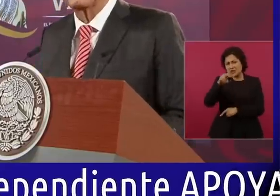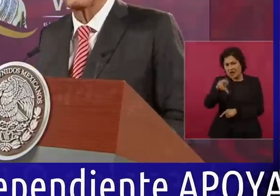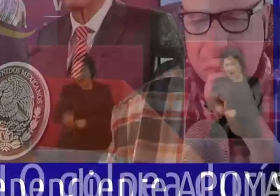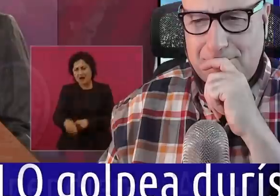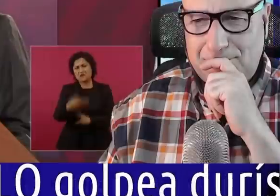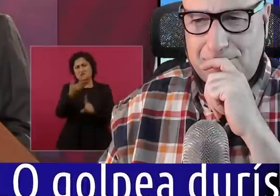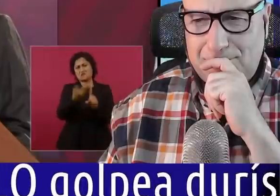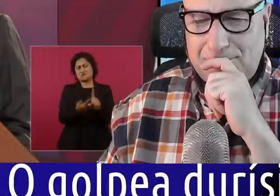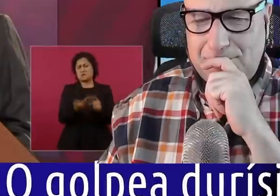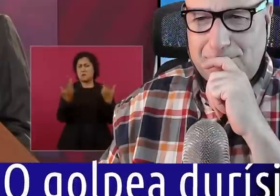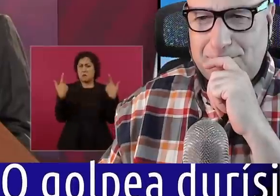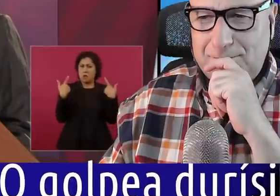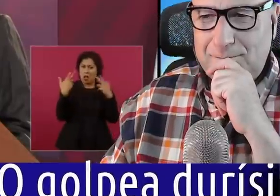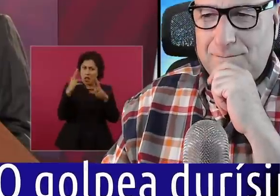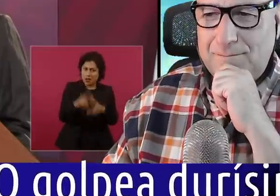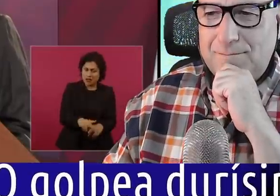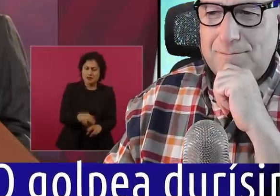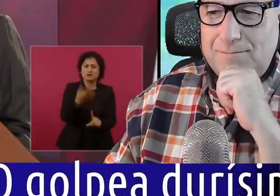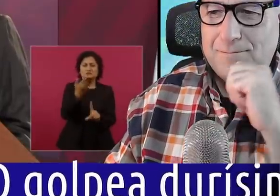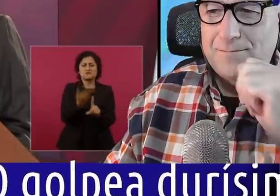humilde,